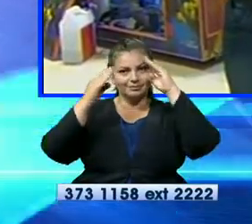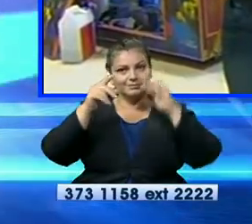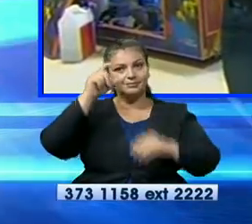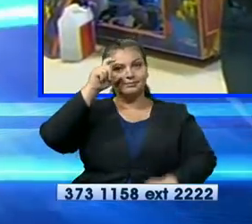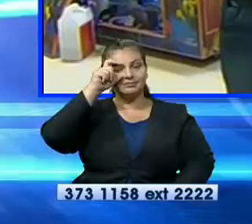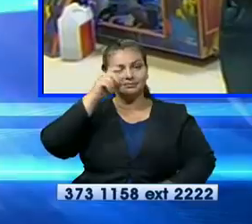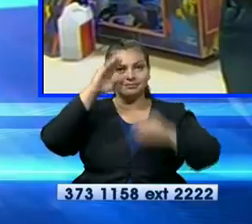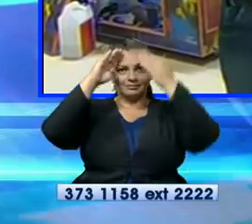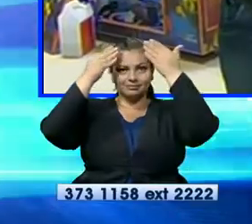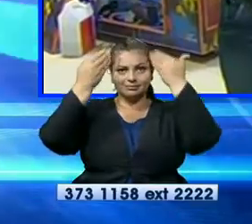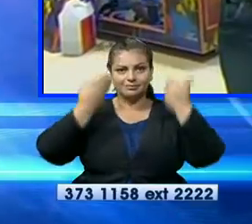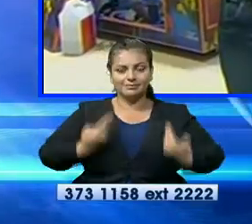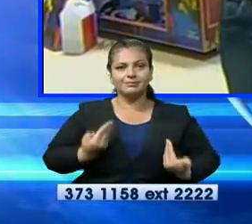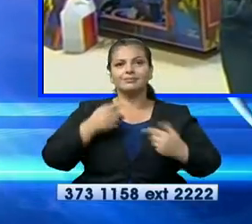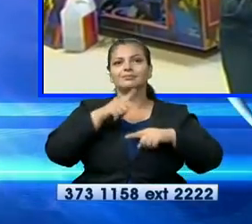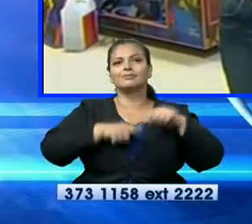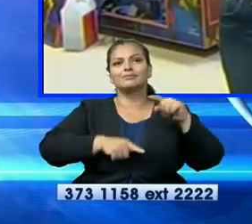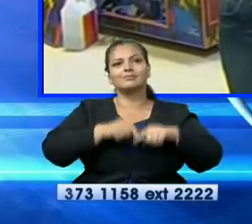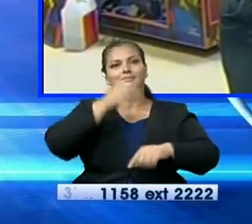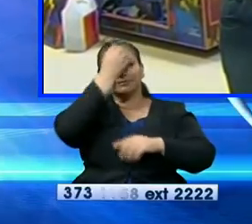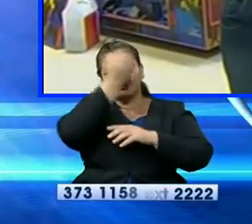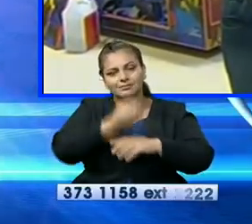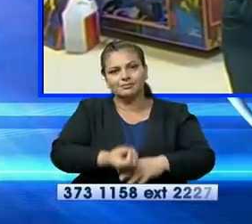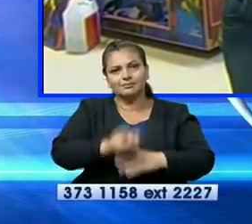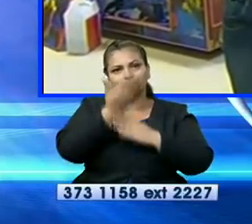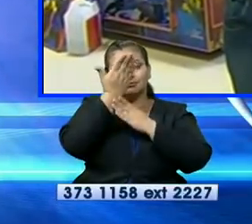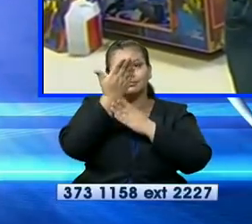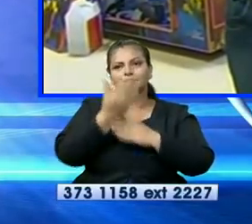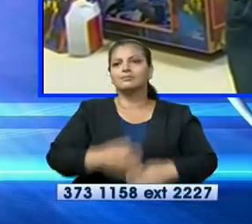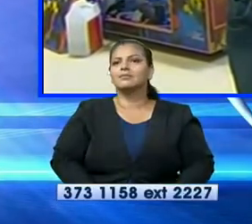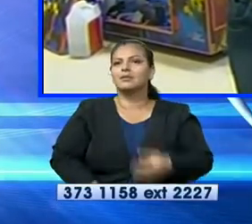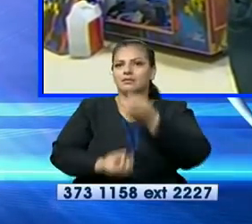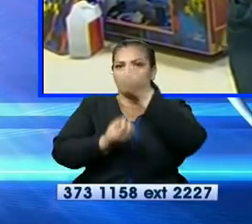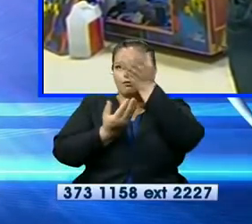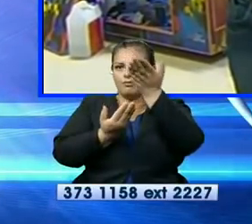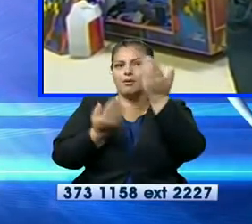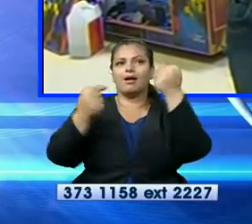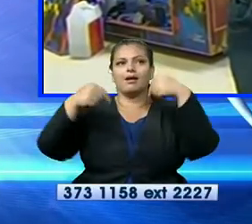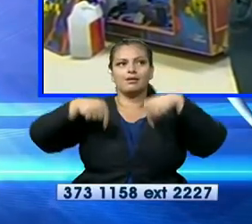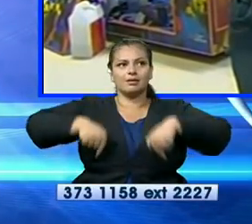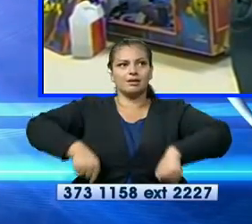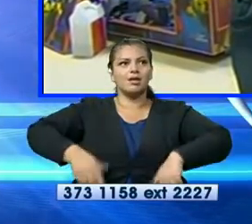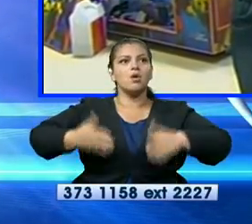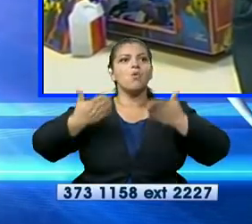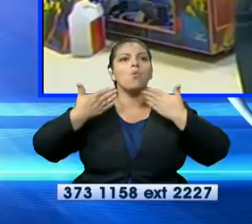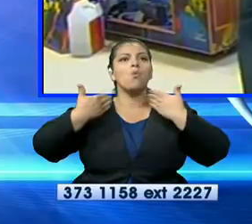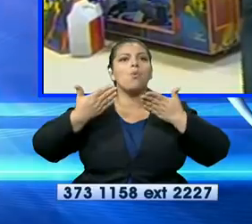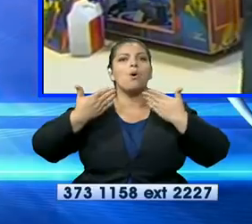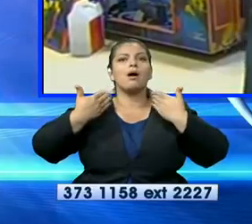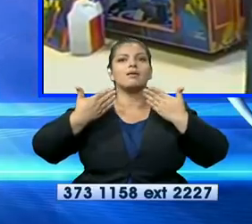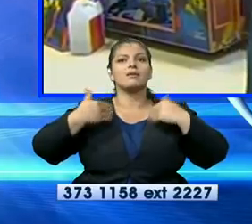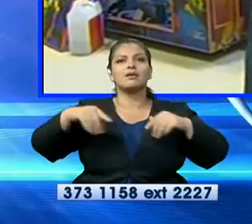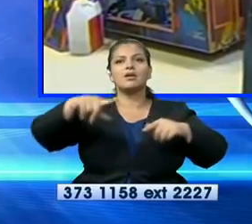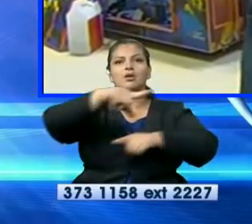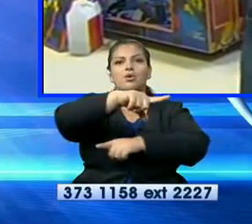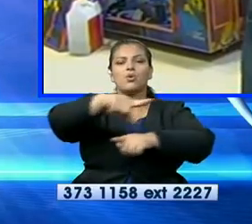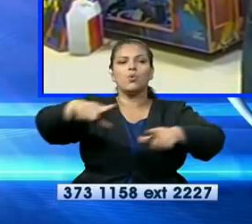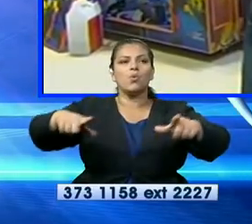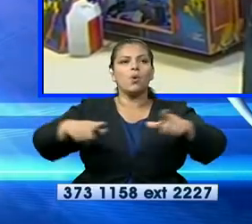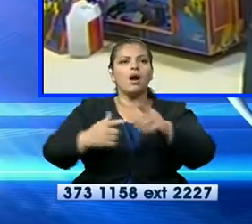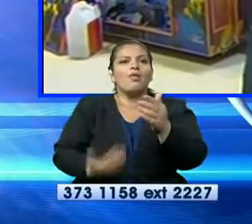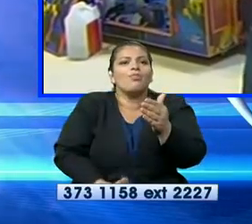buenos días les informamos que los desequilibrios ahora cuentan con una nueva alternativa para